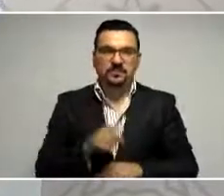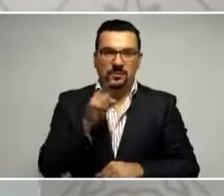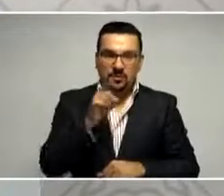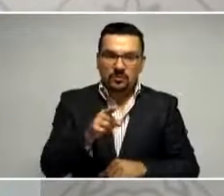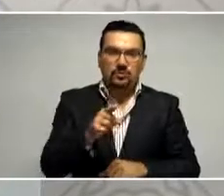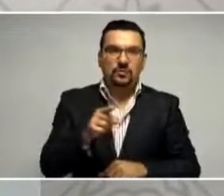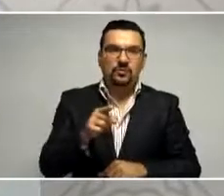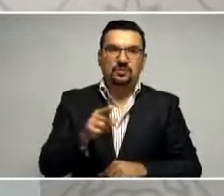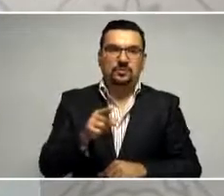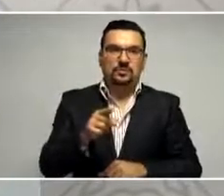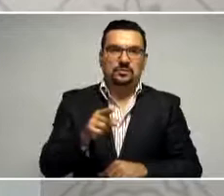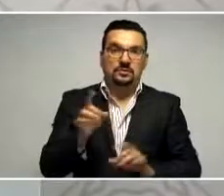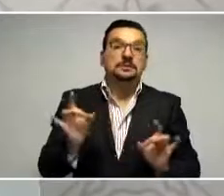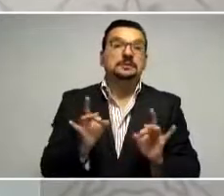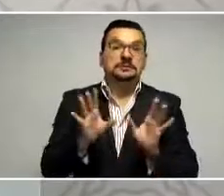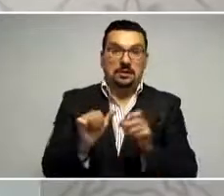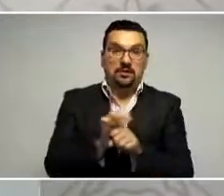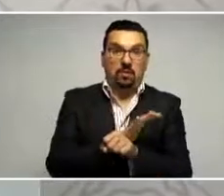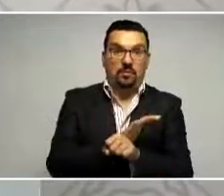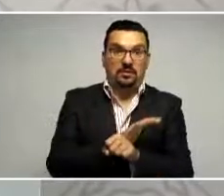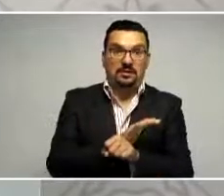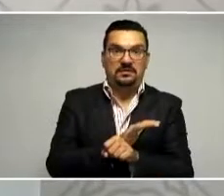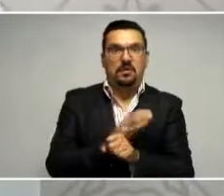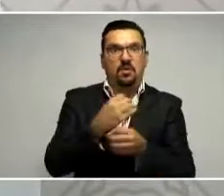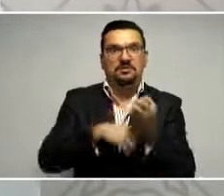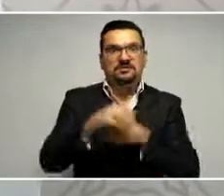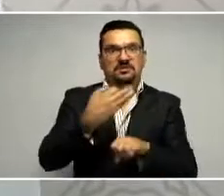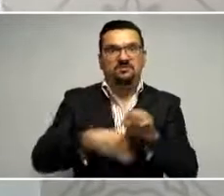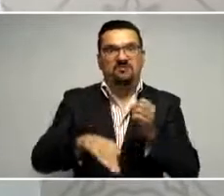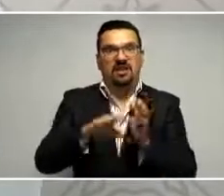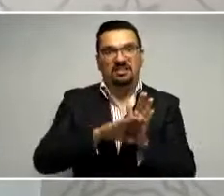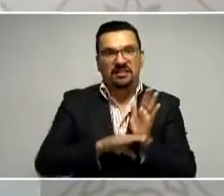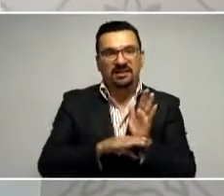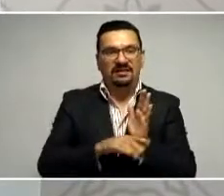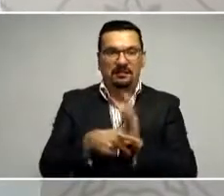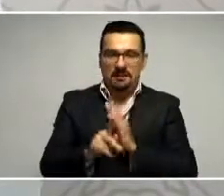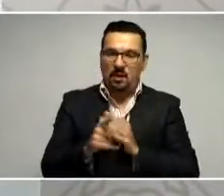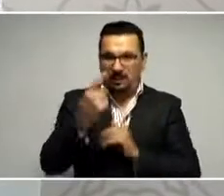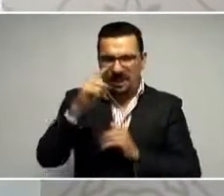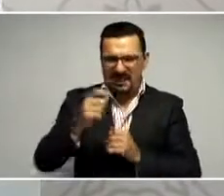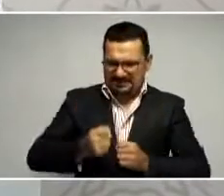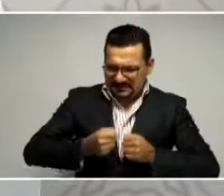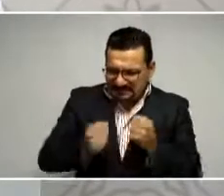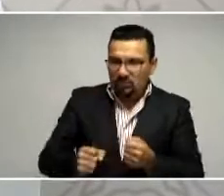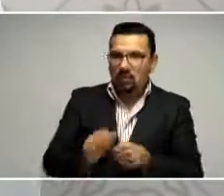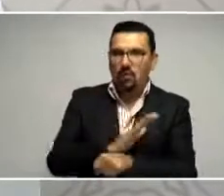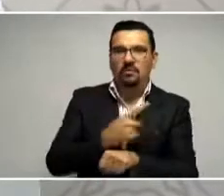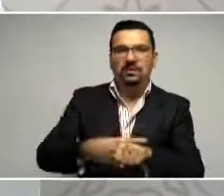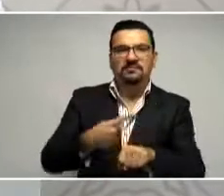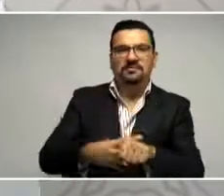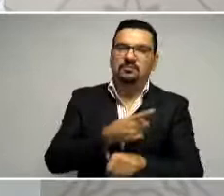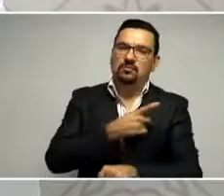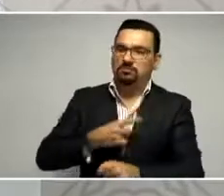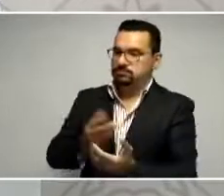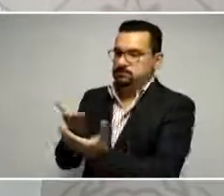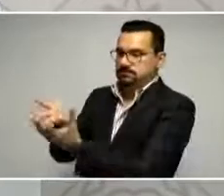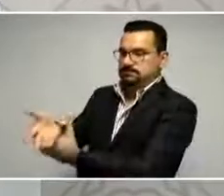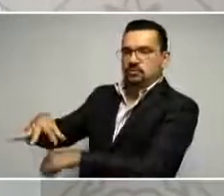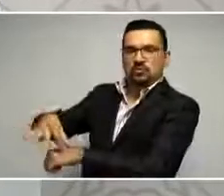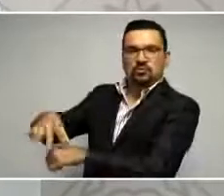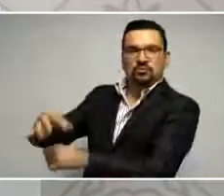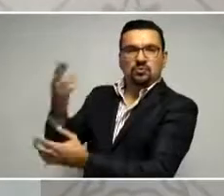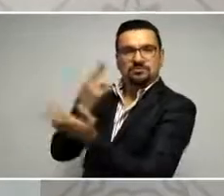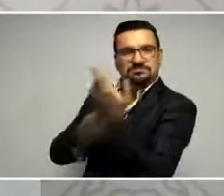estar siendo provocado por el COVID. Pero para tener certeza, debes acudir a hacerte la